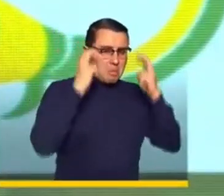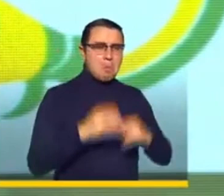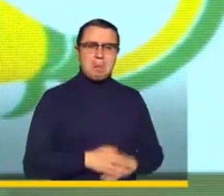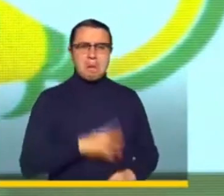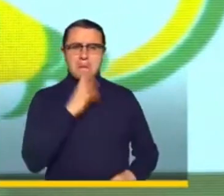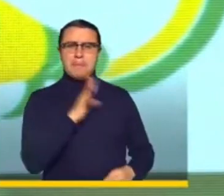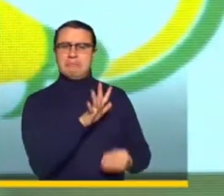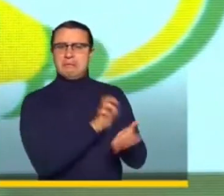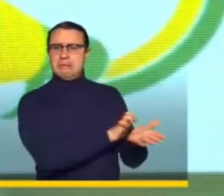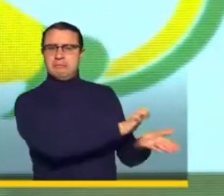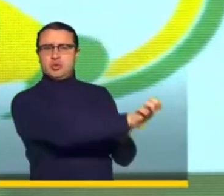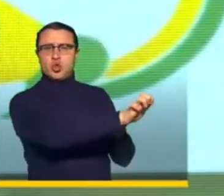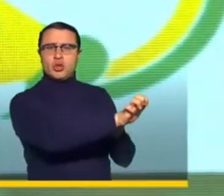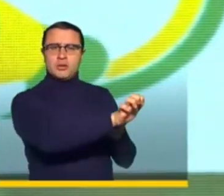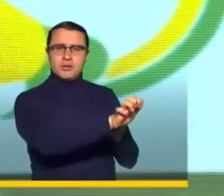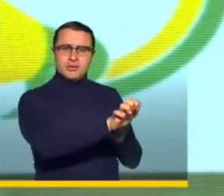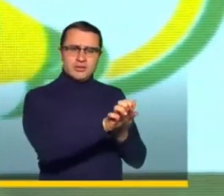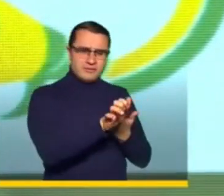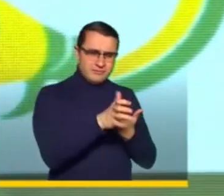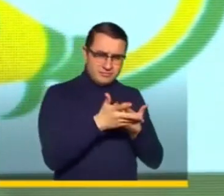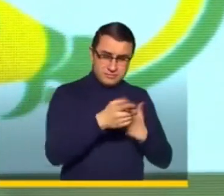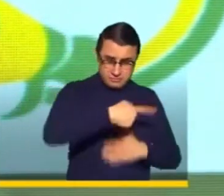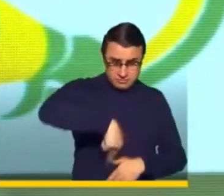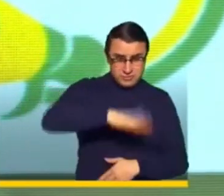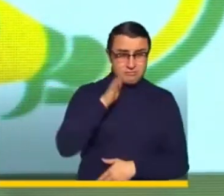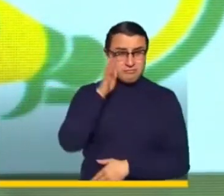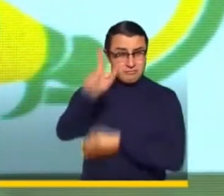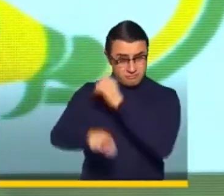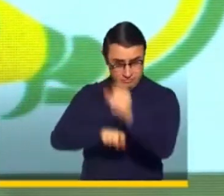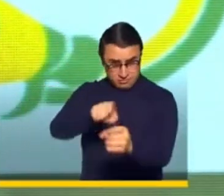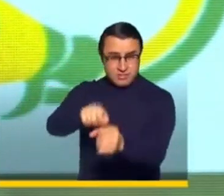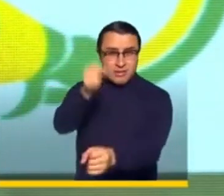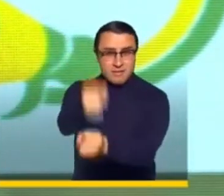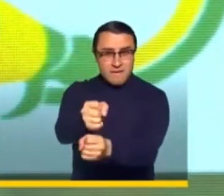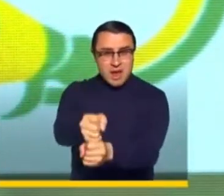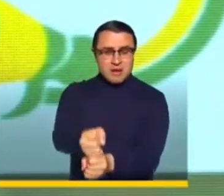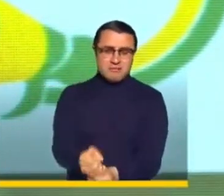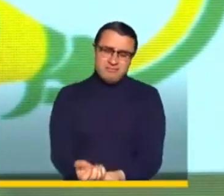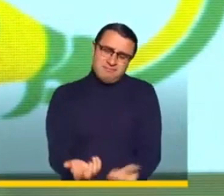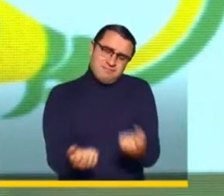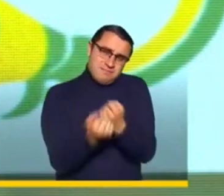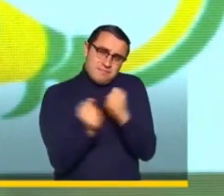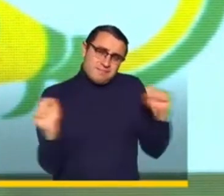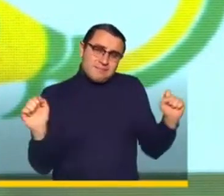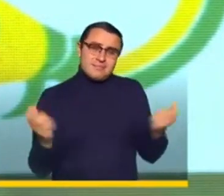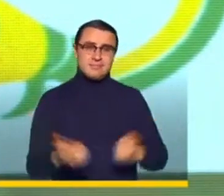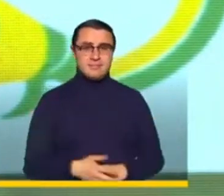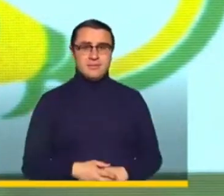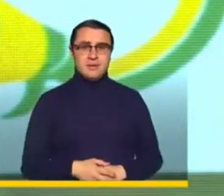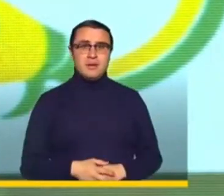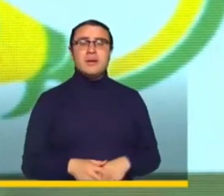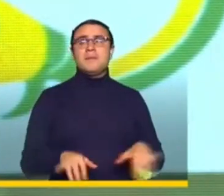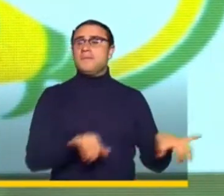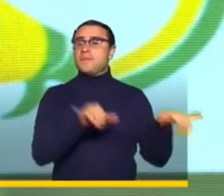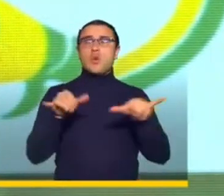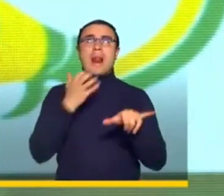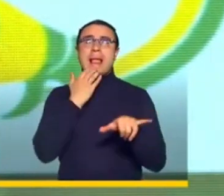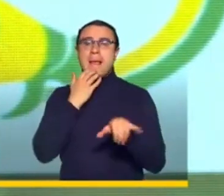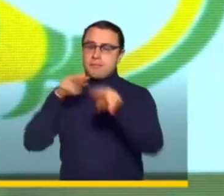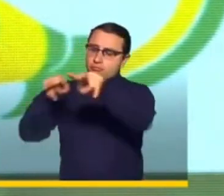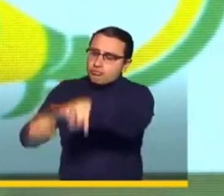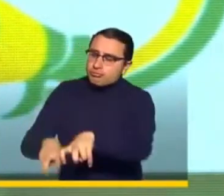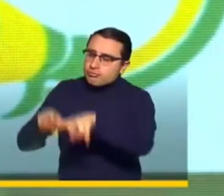inteligencia y por tanto del trabajo. De la inteligencia cultivada como los campos, es decir,